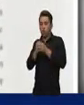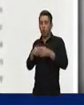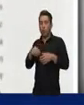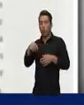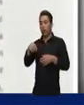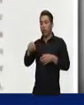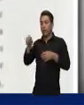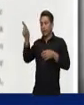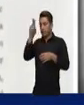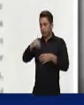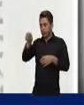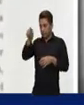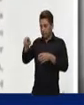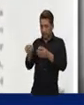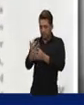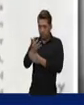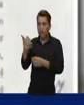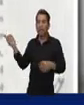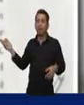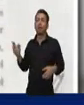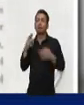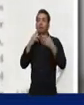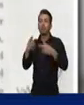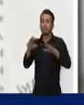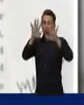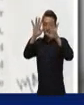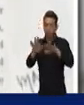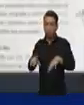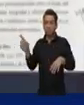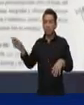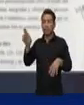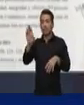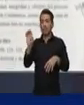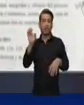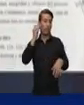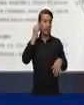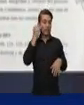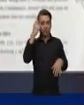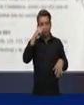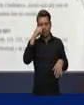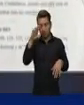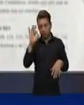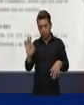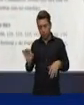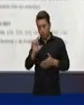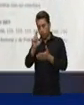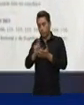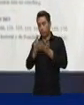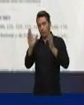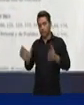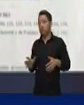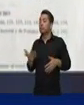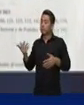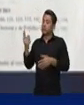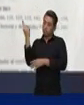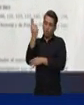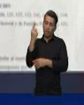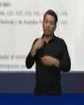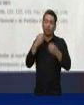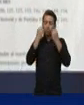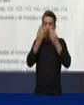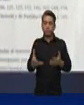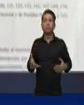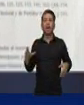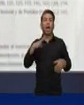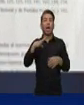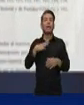3207 emitida por la Dirección General del Registro de Ciudadanos. Es importante mencionar que en este caso se presentaron 5 recursos